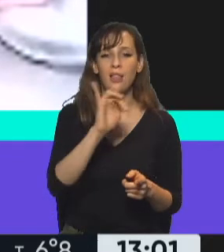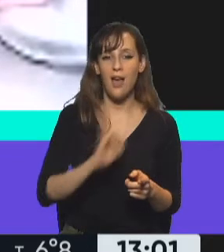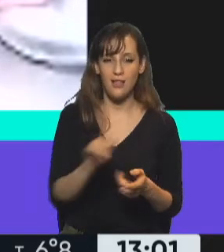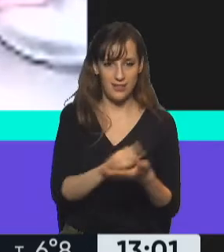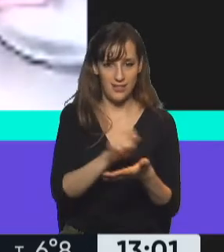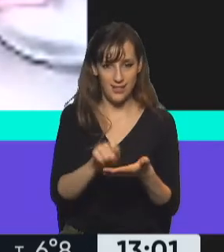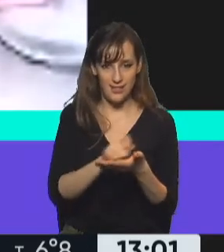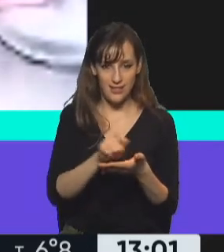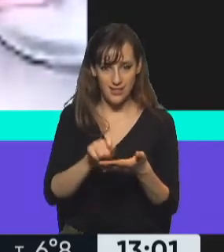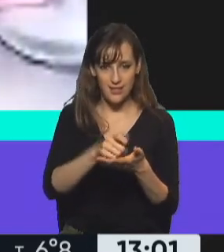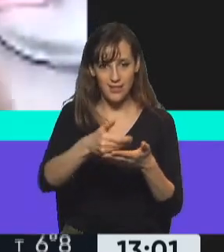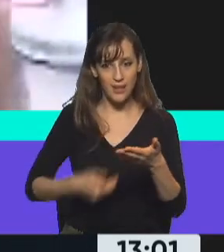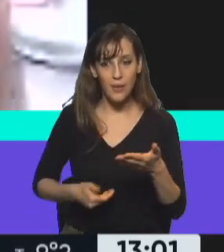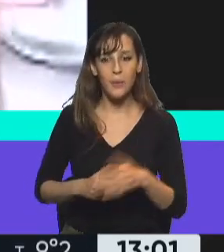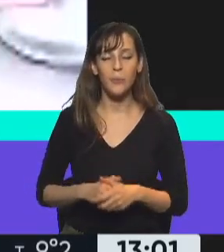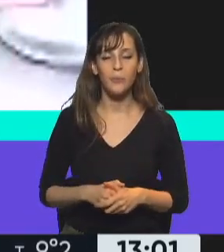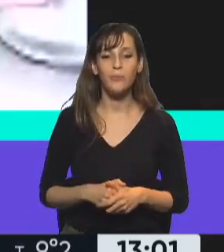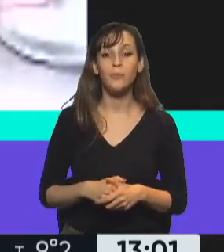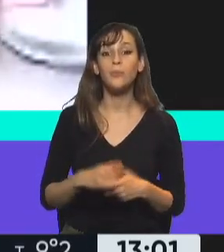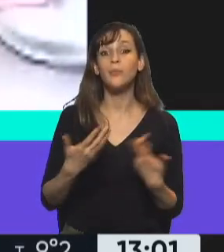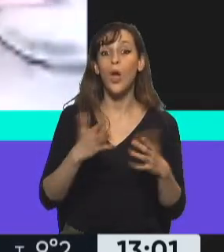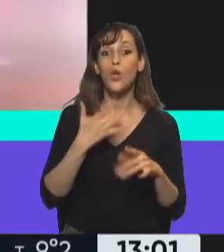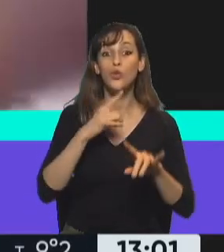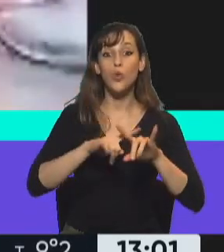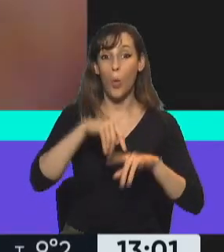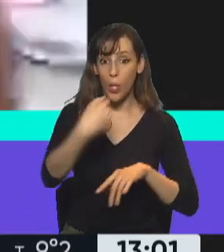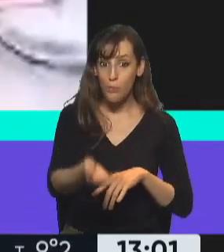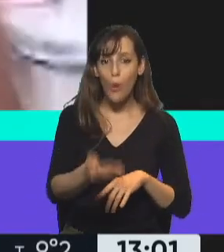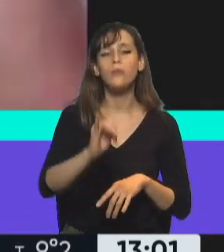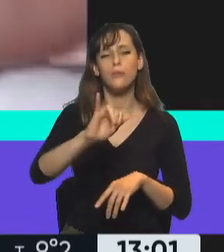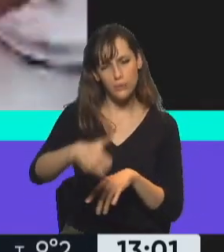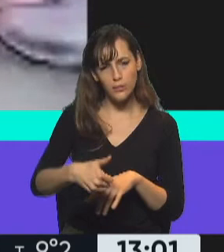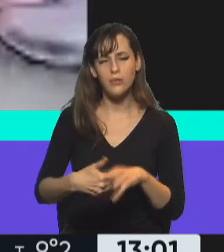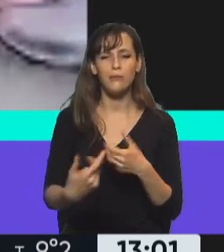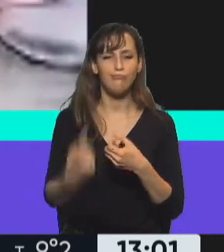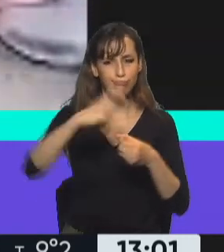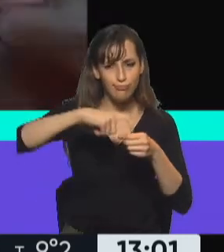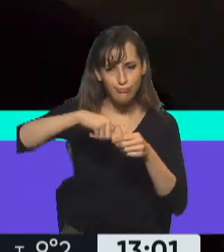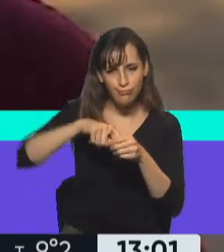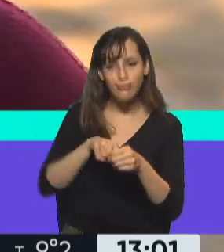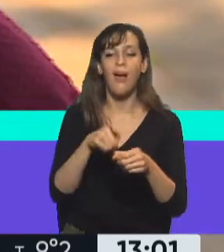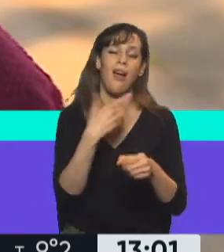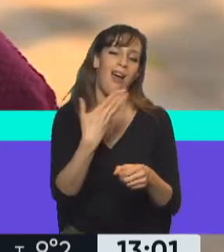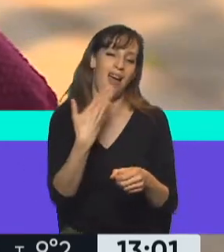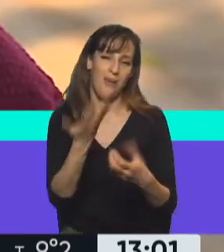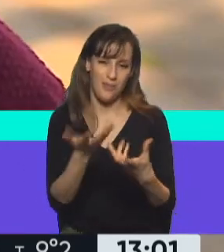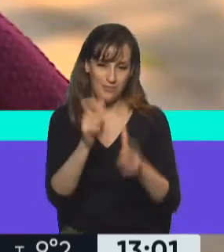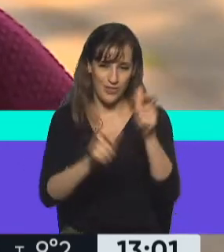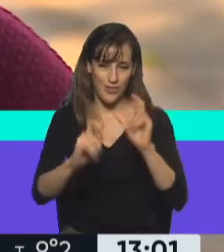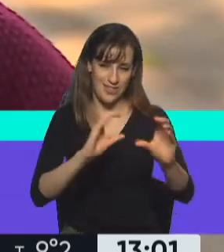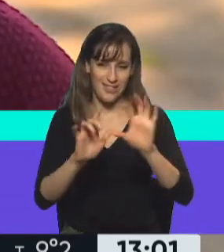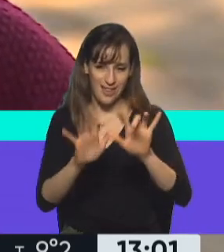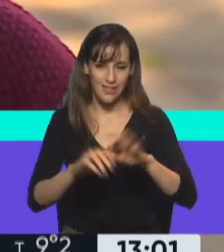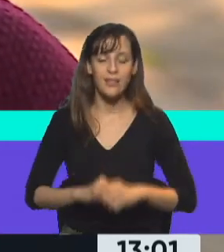está fácil ahora, digamos, posterior a la función, también vamos a conversar con la población, con los que vengan a verla. Nuestro intento ahora